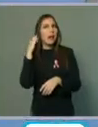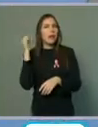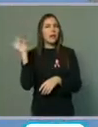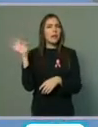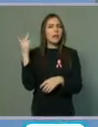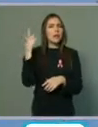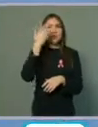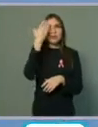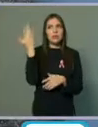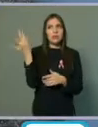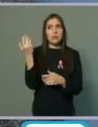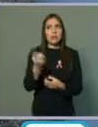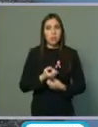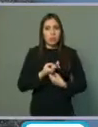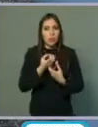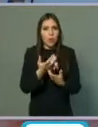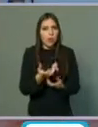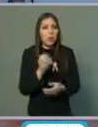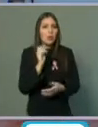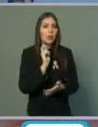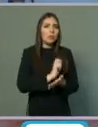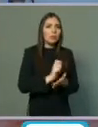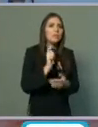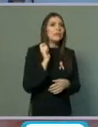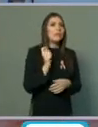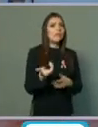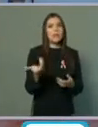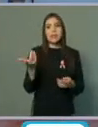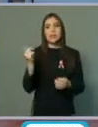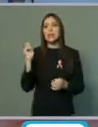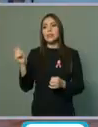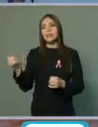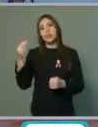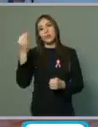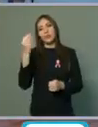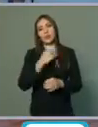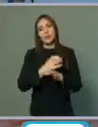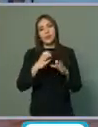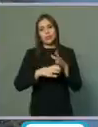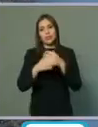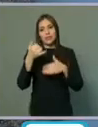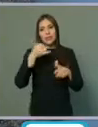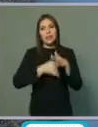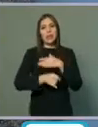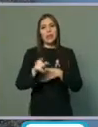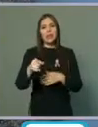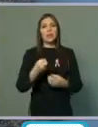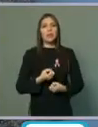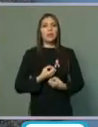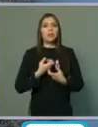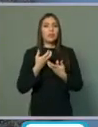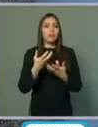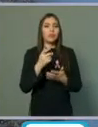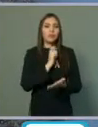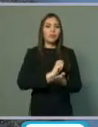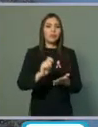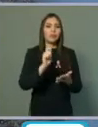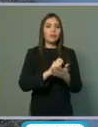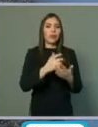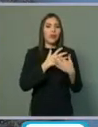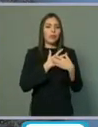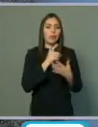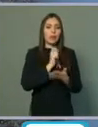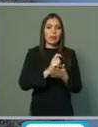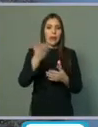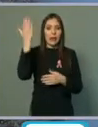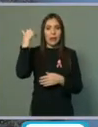era poeta, era ¿Qué hacía? ensayista. ¿Era algo? De hecho, es que era muchas cosas, pero bueno, fue poeta, fue un poeta importante en su